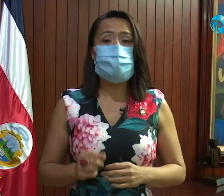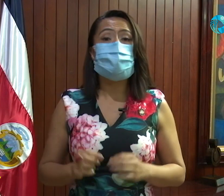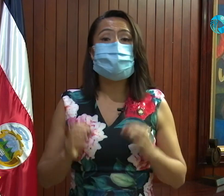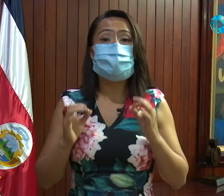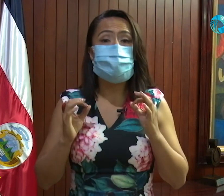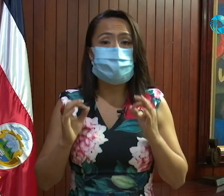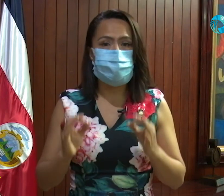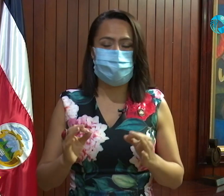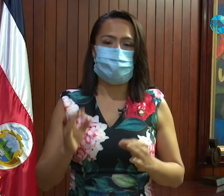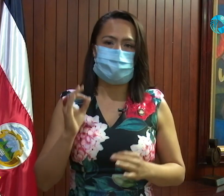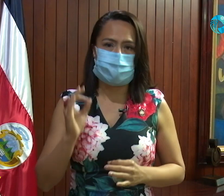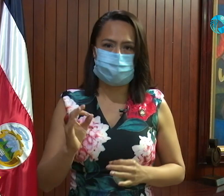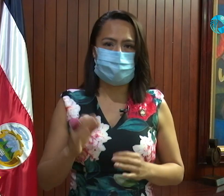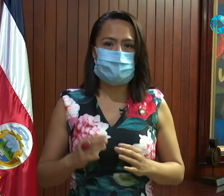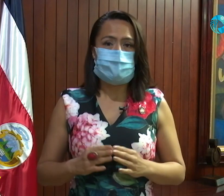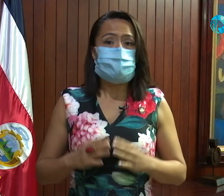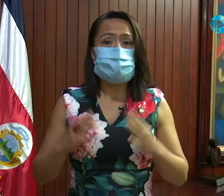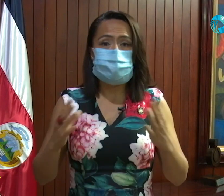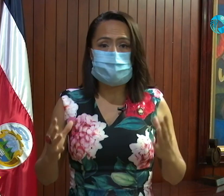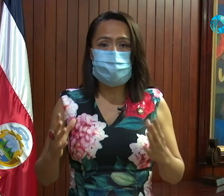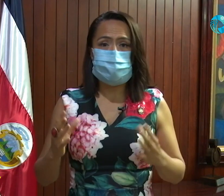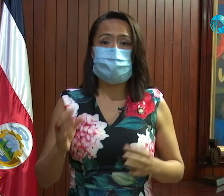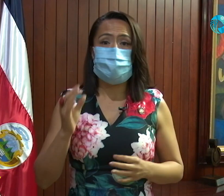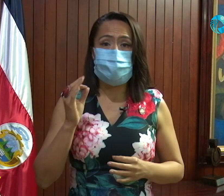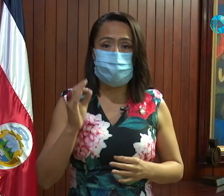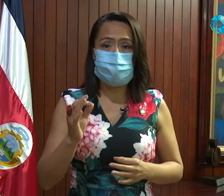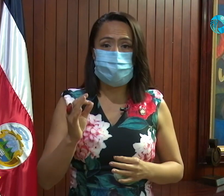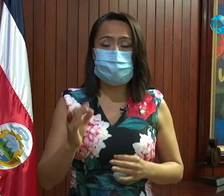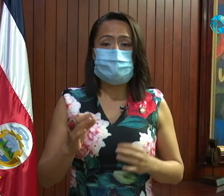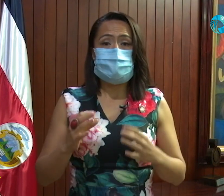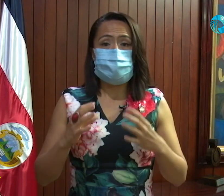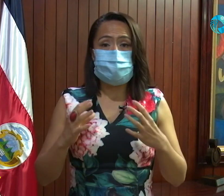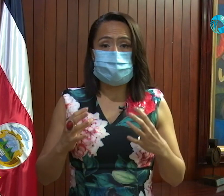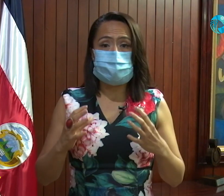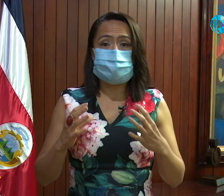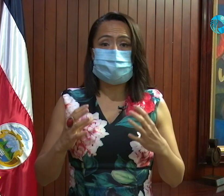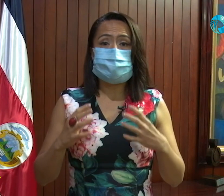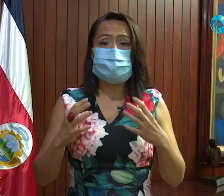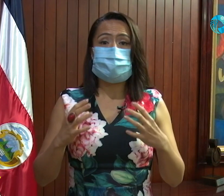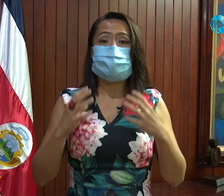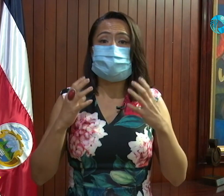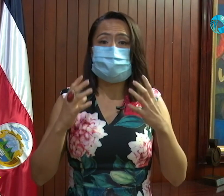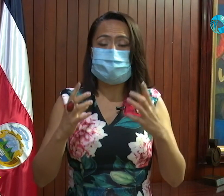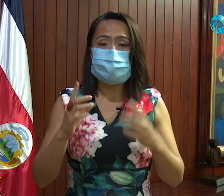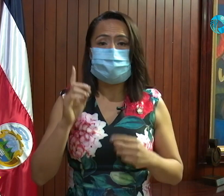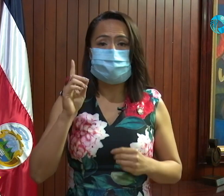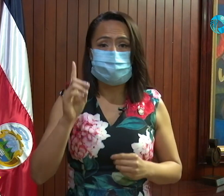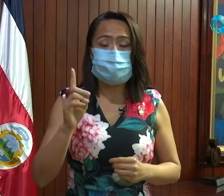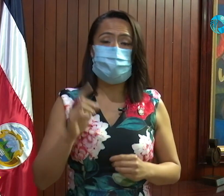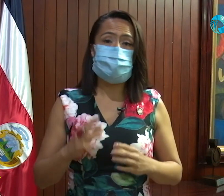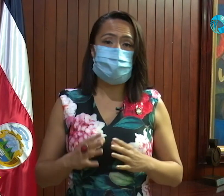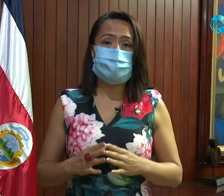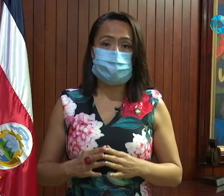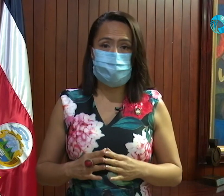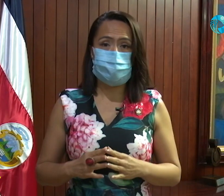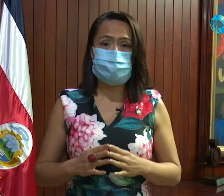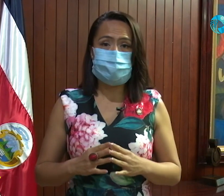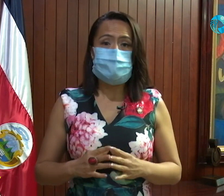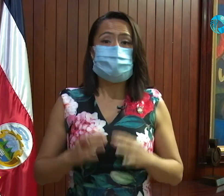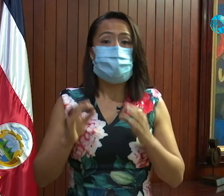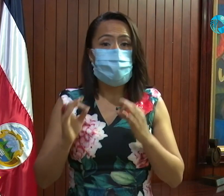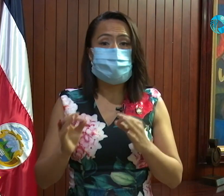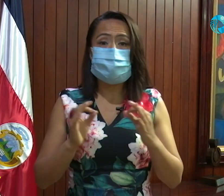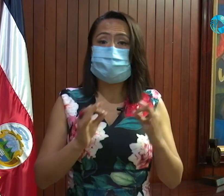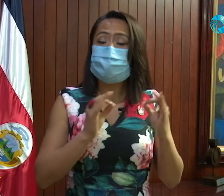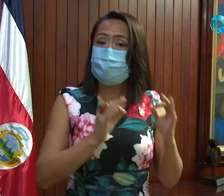siendo una interpelación velada. Y es algo que, por supuesto, el presidente tiene que atender entendiendo las implicaciones